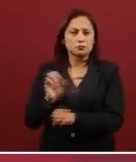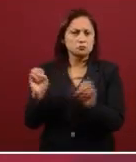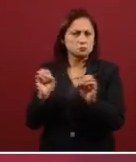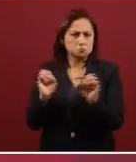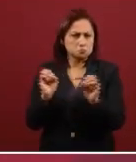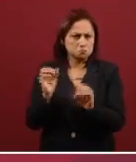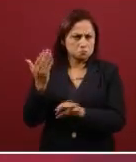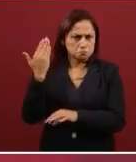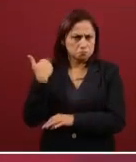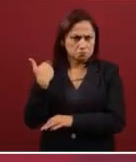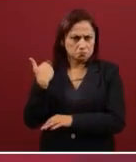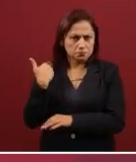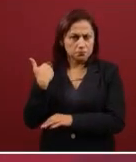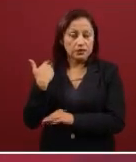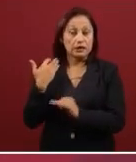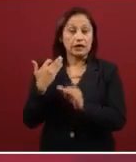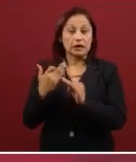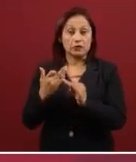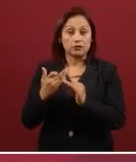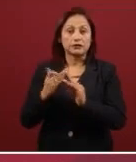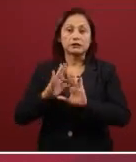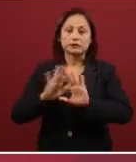Ya se hizo.